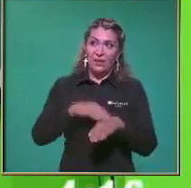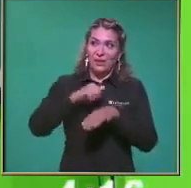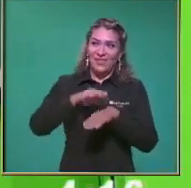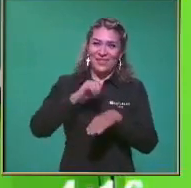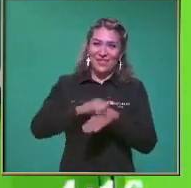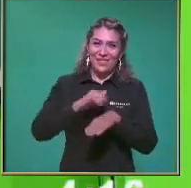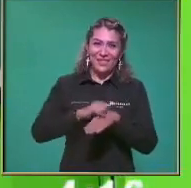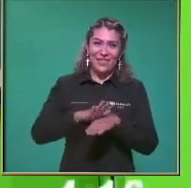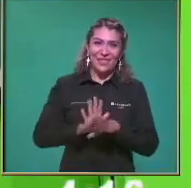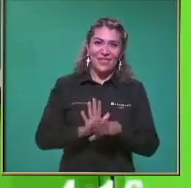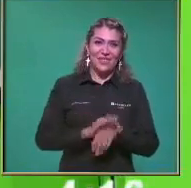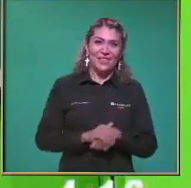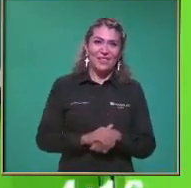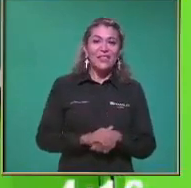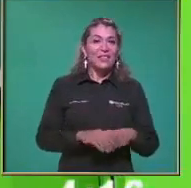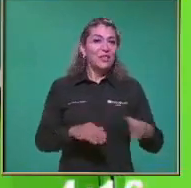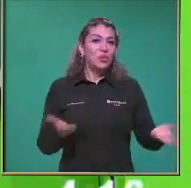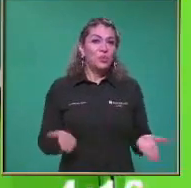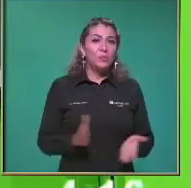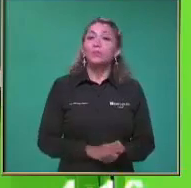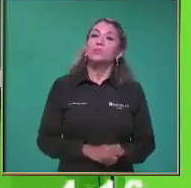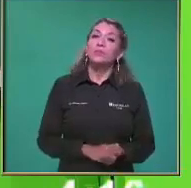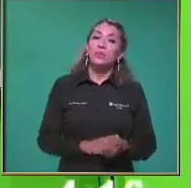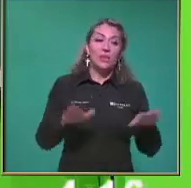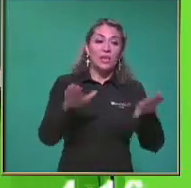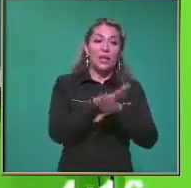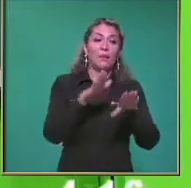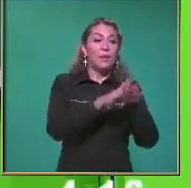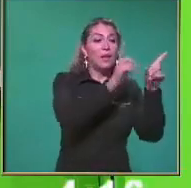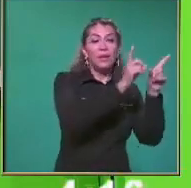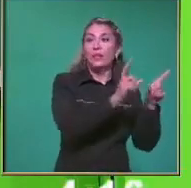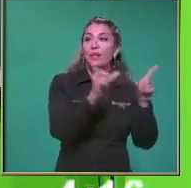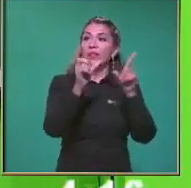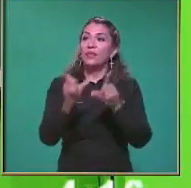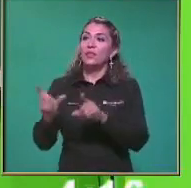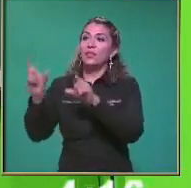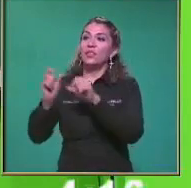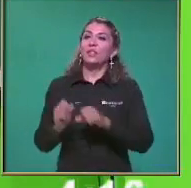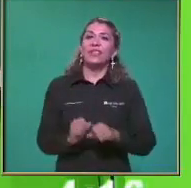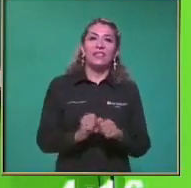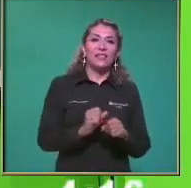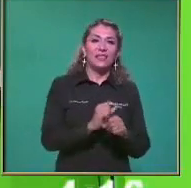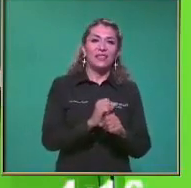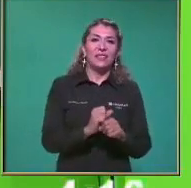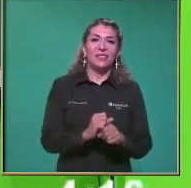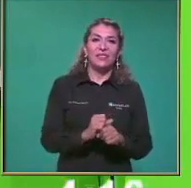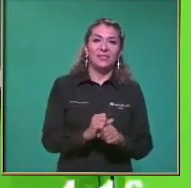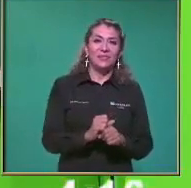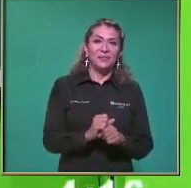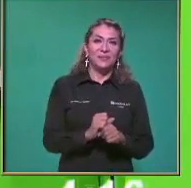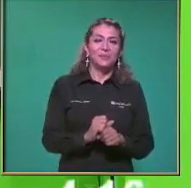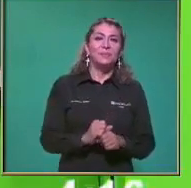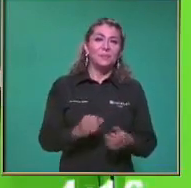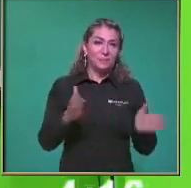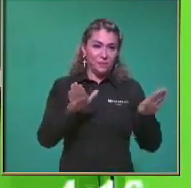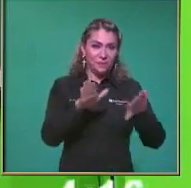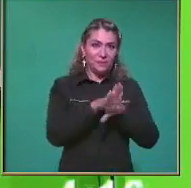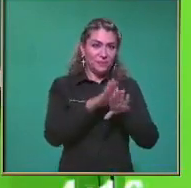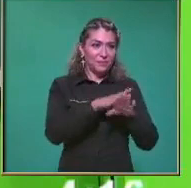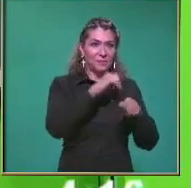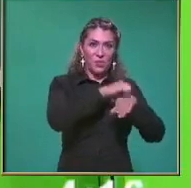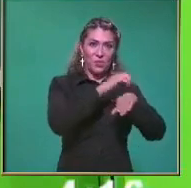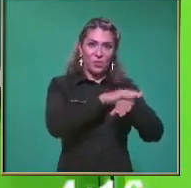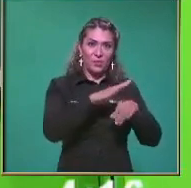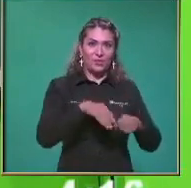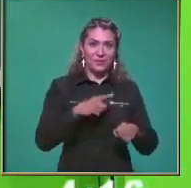decimales y fraccionarios, variando la estructura de los problemas. Estudio o reafirmación de los algoritmos convencionales. Maestra,